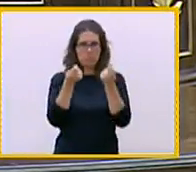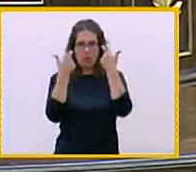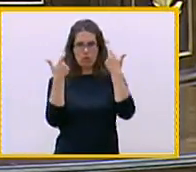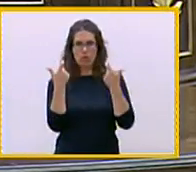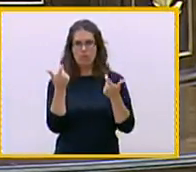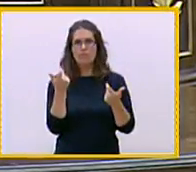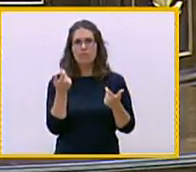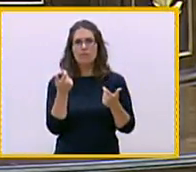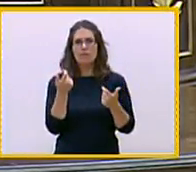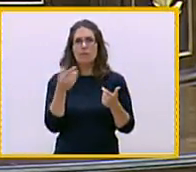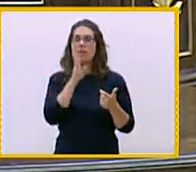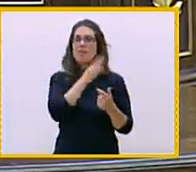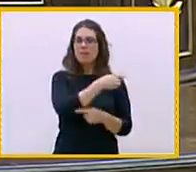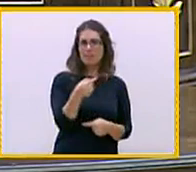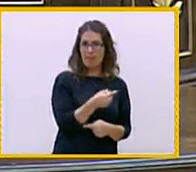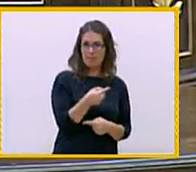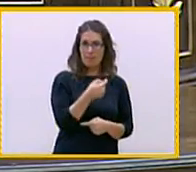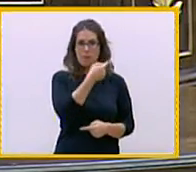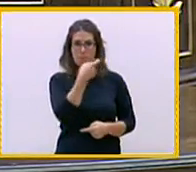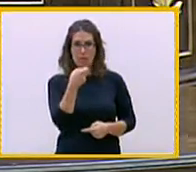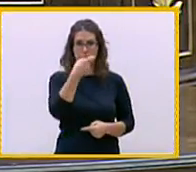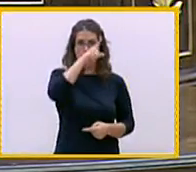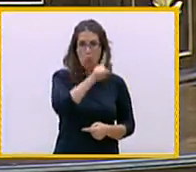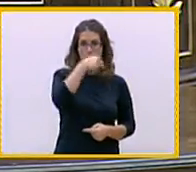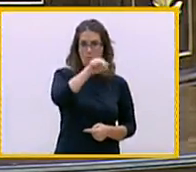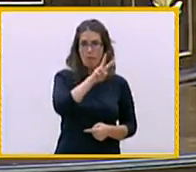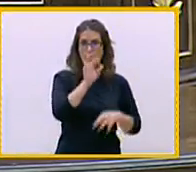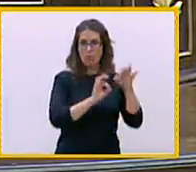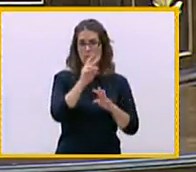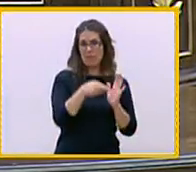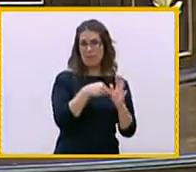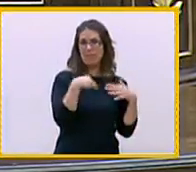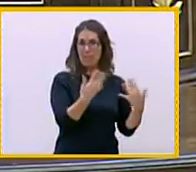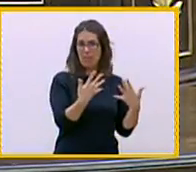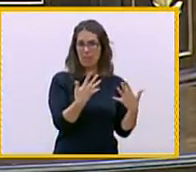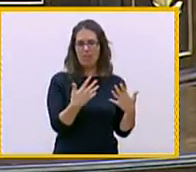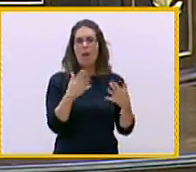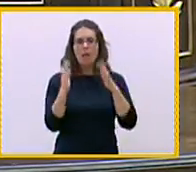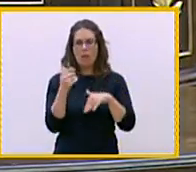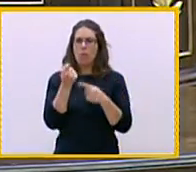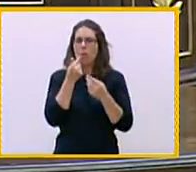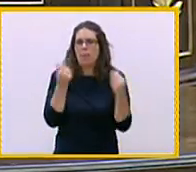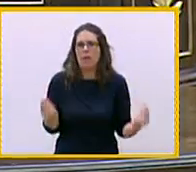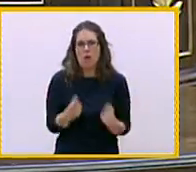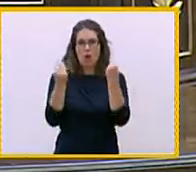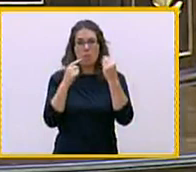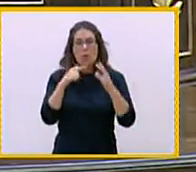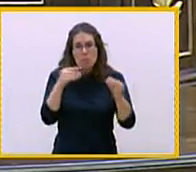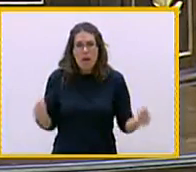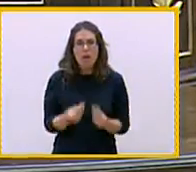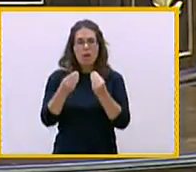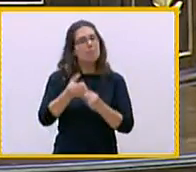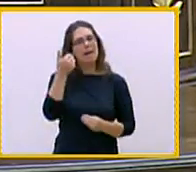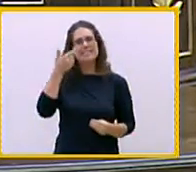aportación negativa del menos 1,2% en 2010. Esta mejora se producirá fundamentalmente por la